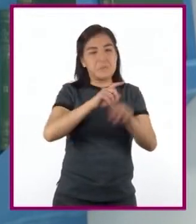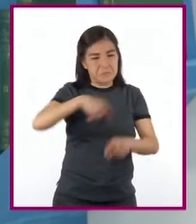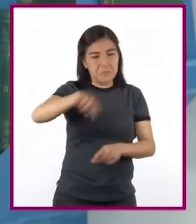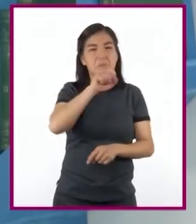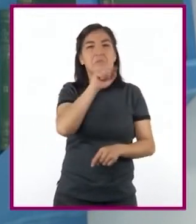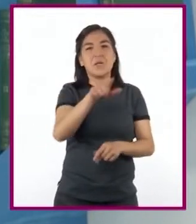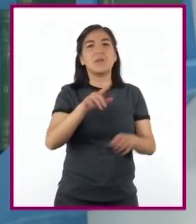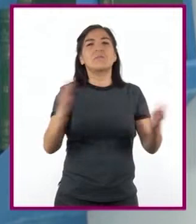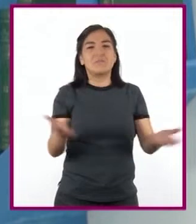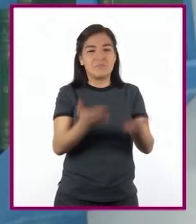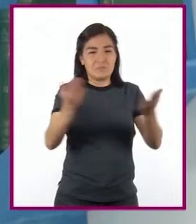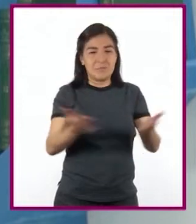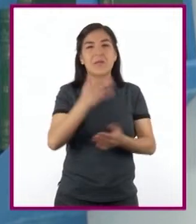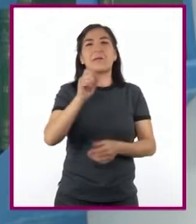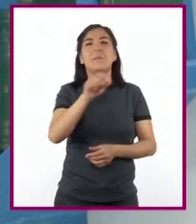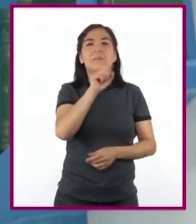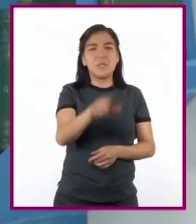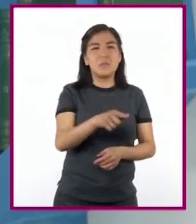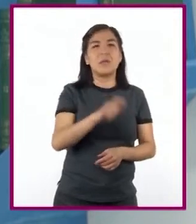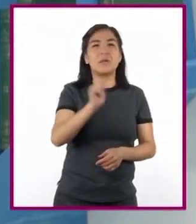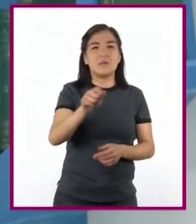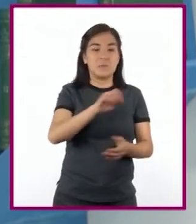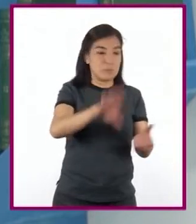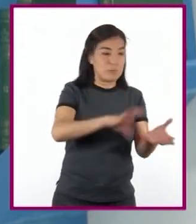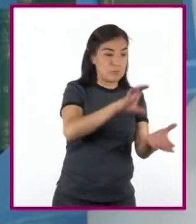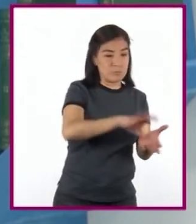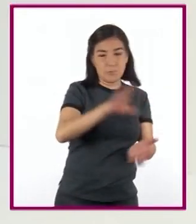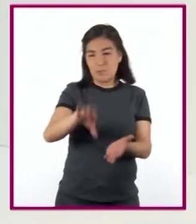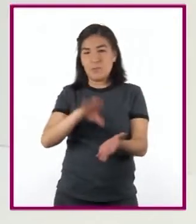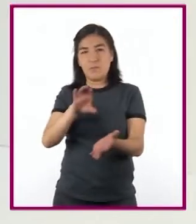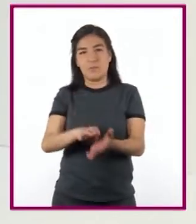mutuas entre ellos mismos, de colonia a colonia.